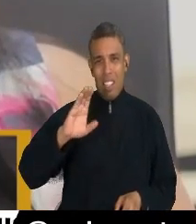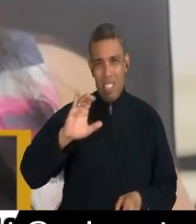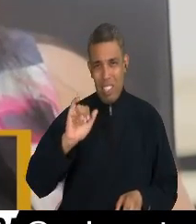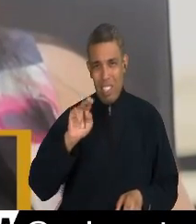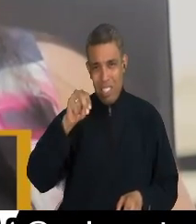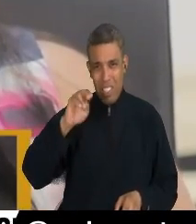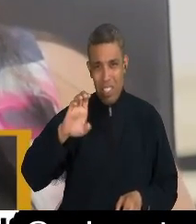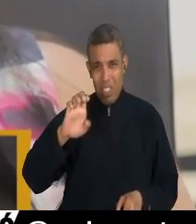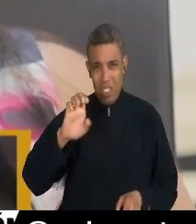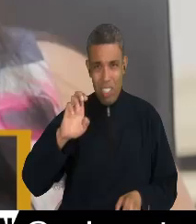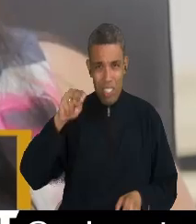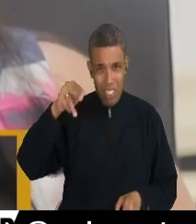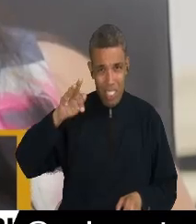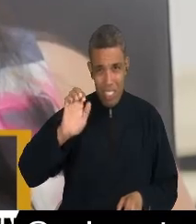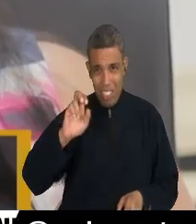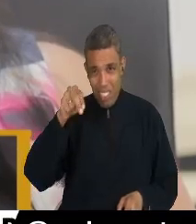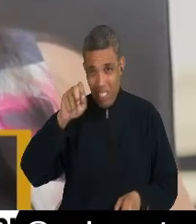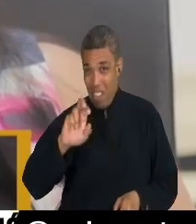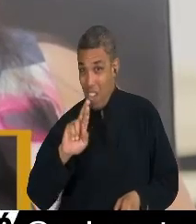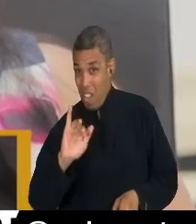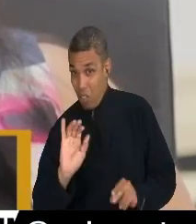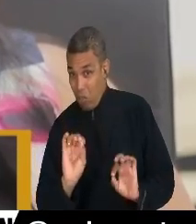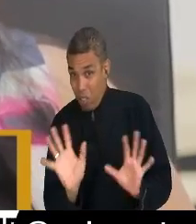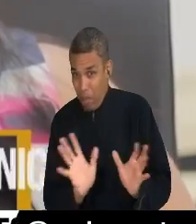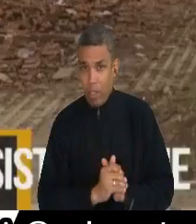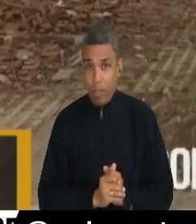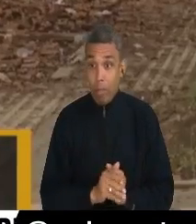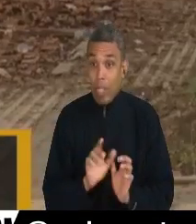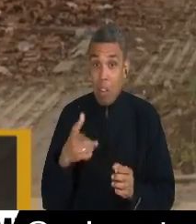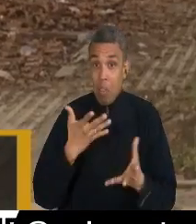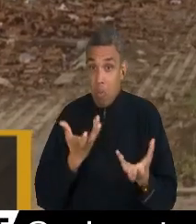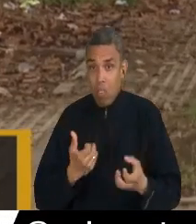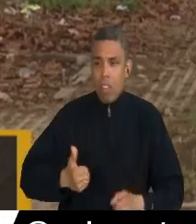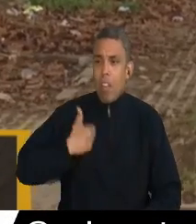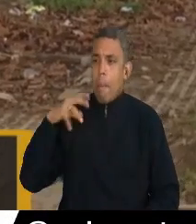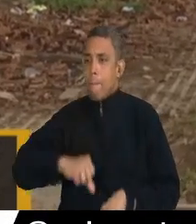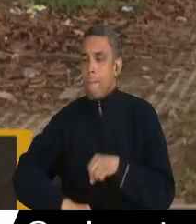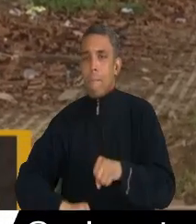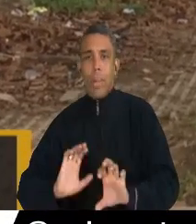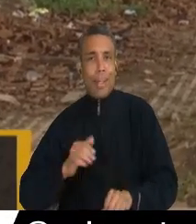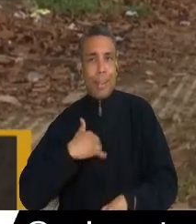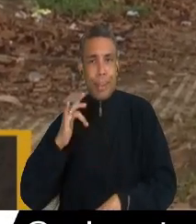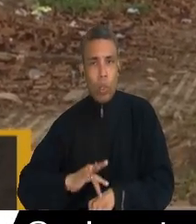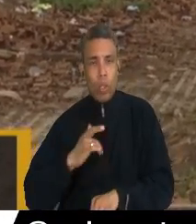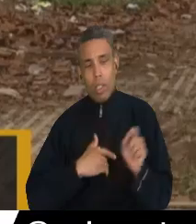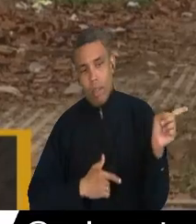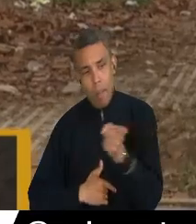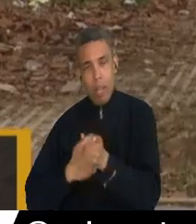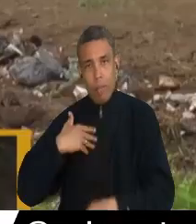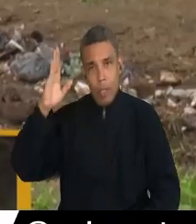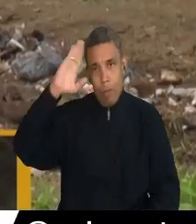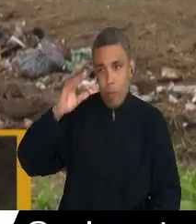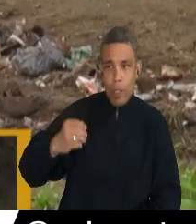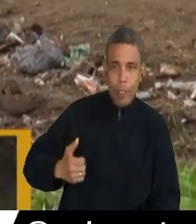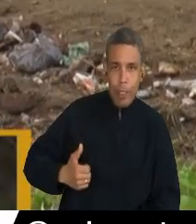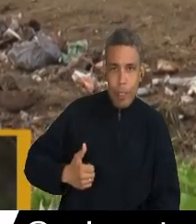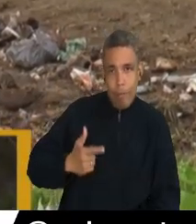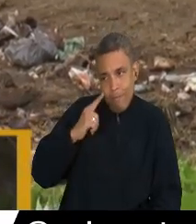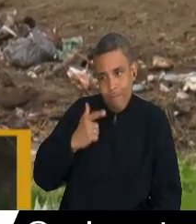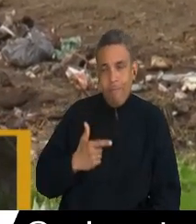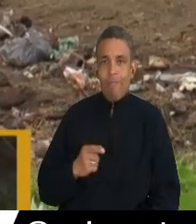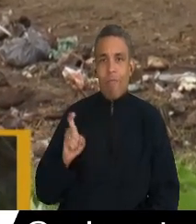podamos entender que este tipo de actos no se pueden hacer. La funcionaria dijo además que estos terrenos se someterán de nuevo a estudios por